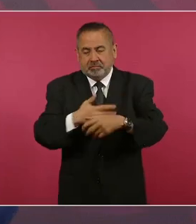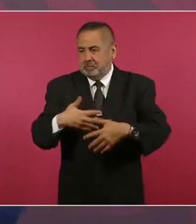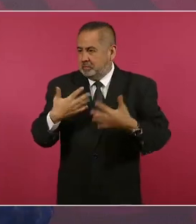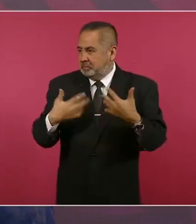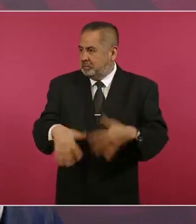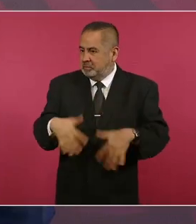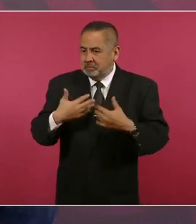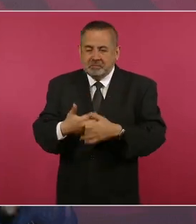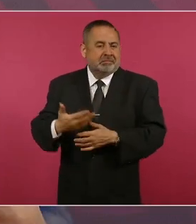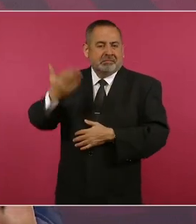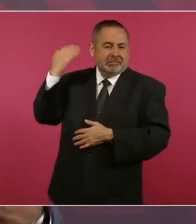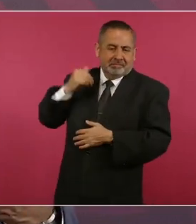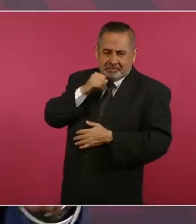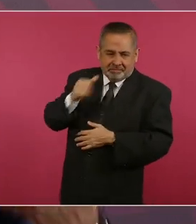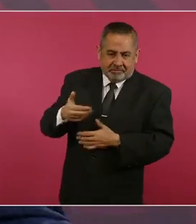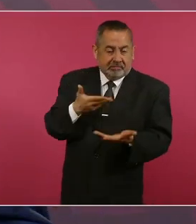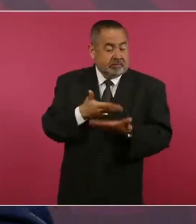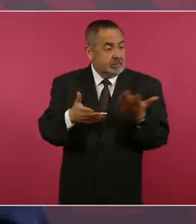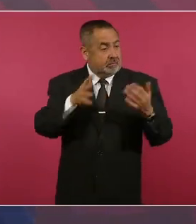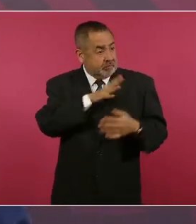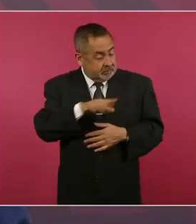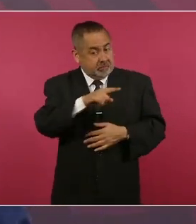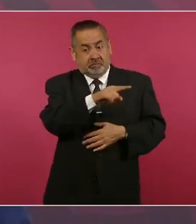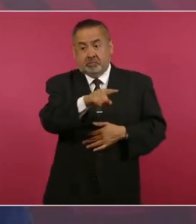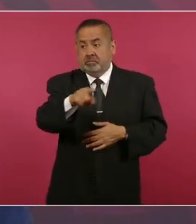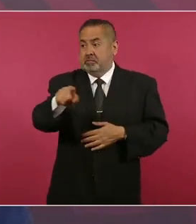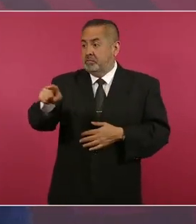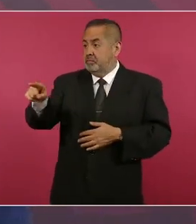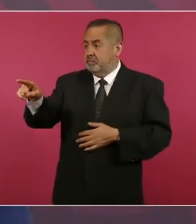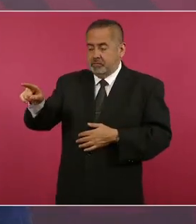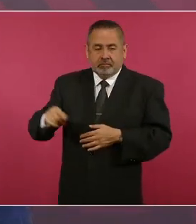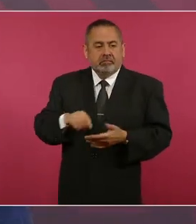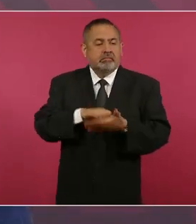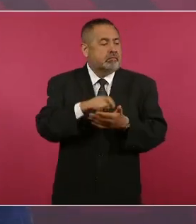Entonces están mostrándose como son.